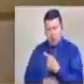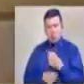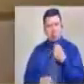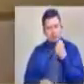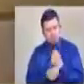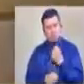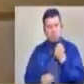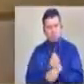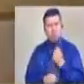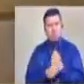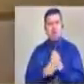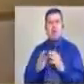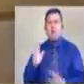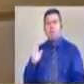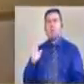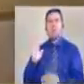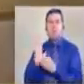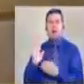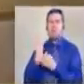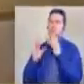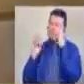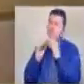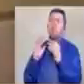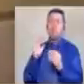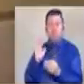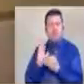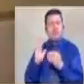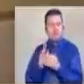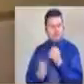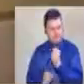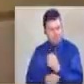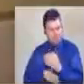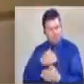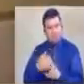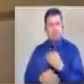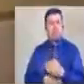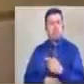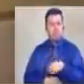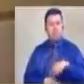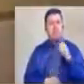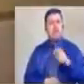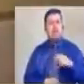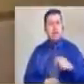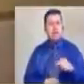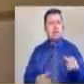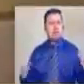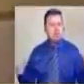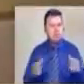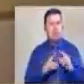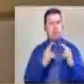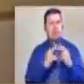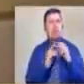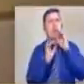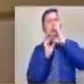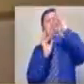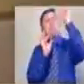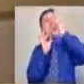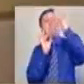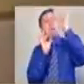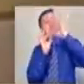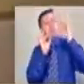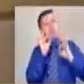trabajaremos también en la implementación de los acuerdos, haremos las vocerías necesarias desde las regiones,